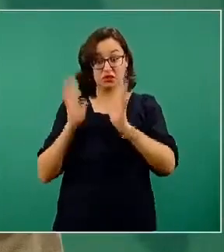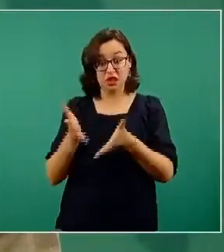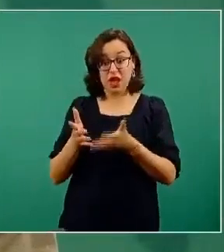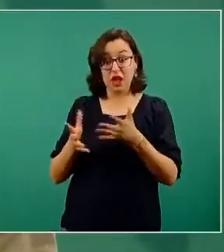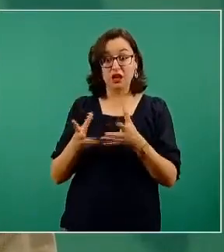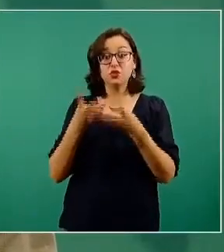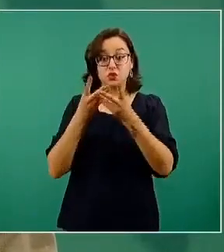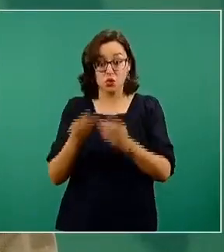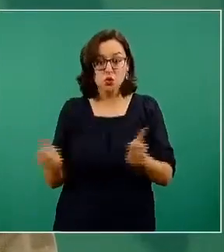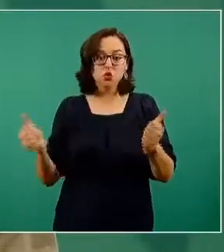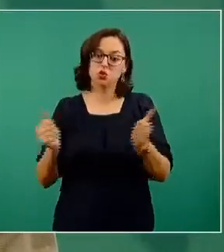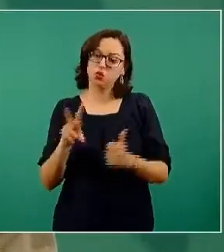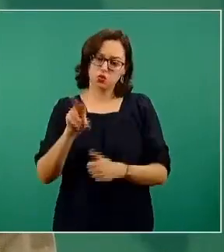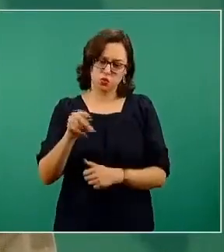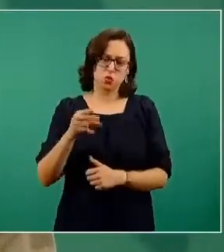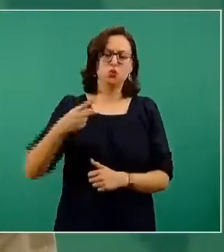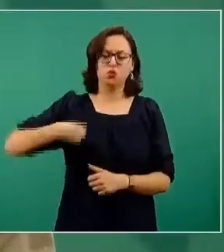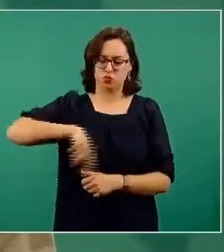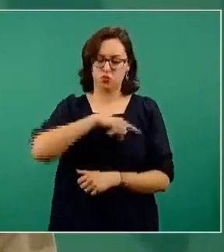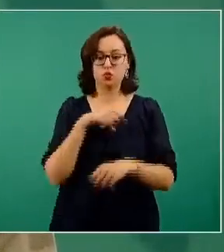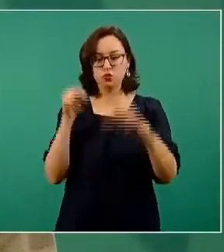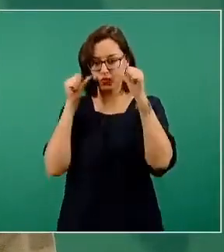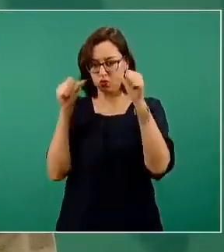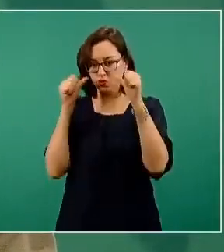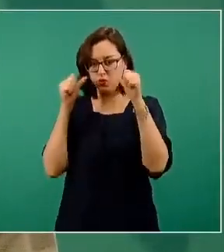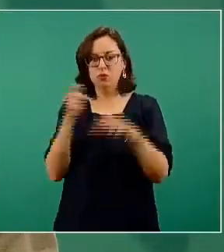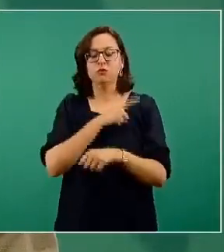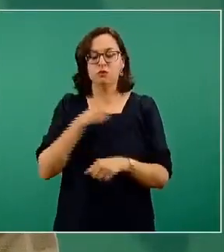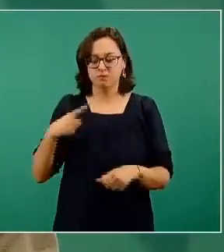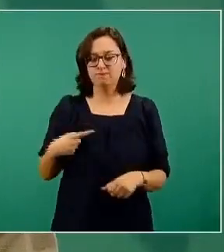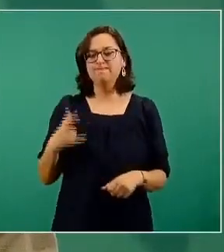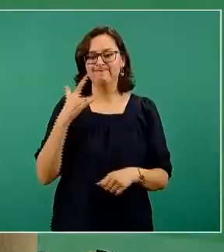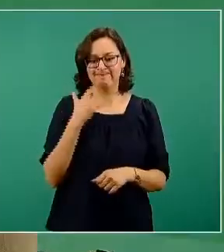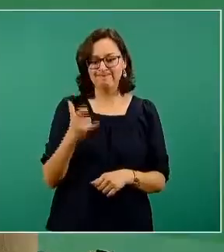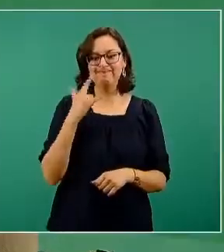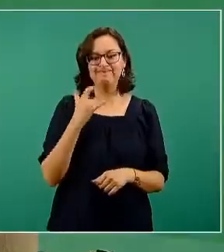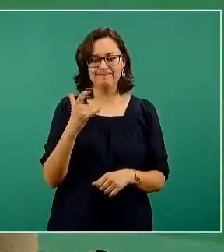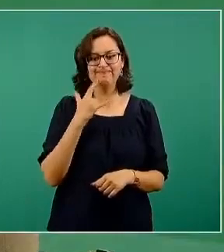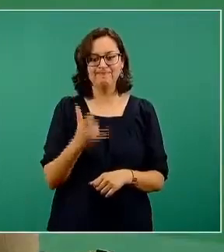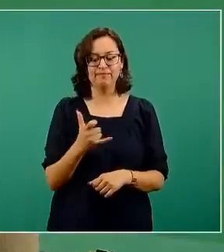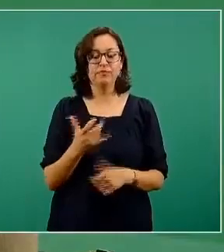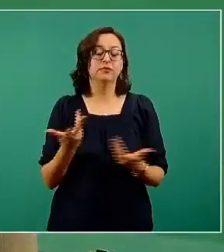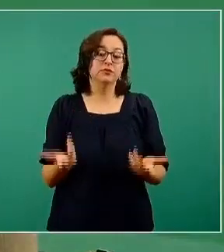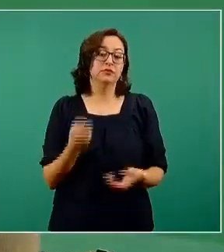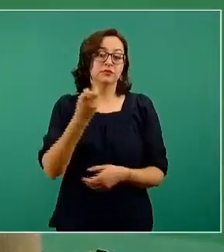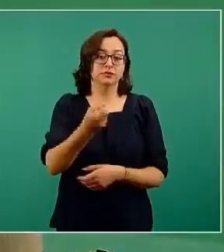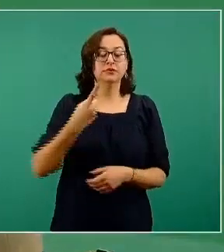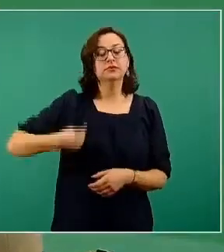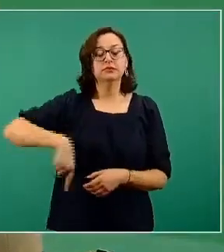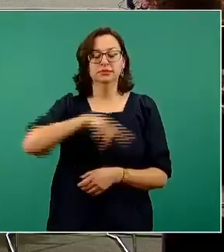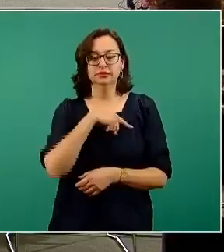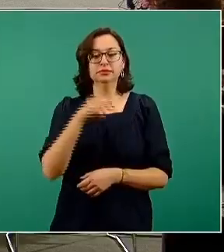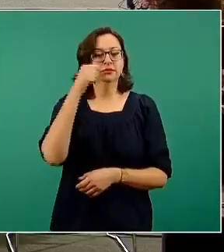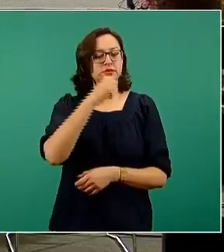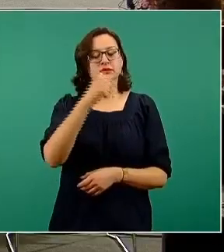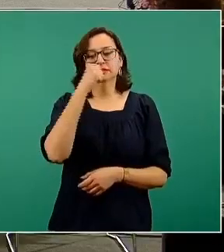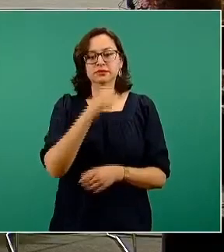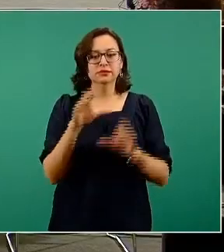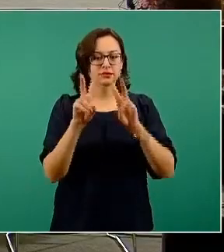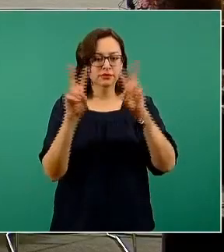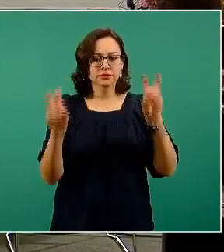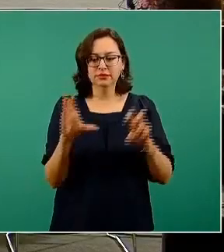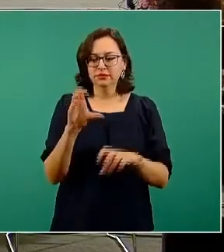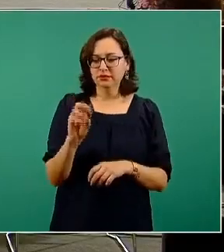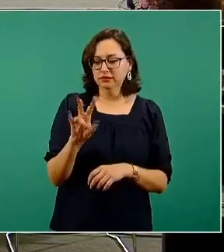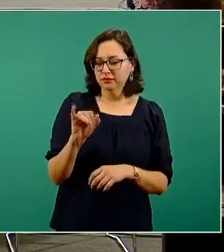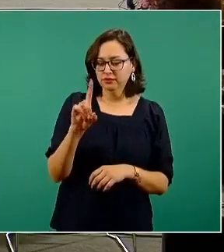sí tenemos que acompañarlos, y creo que esto pues es el esfuerzo. Nosotros por eso también insistimos mucho en estas acciones comunitarias de COVID,